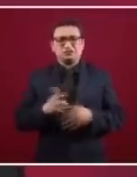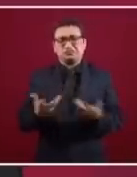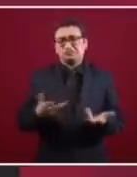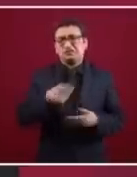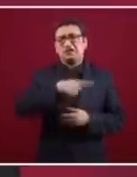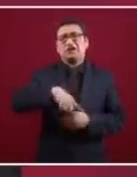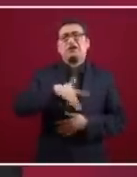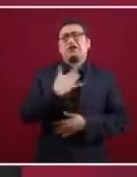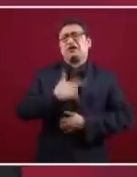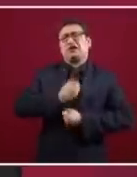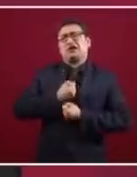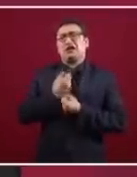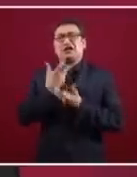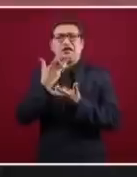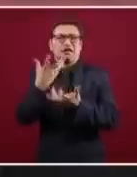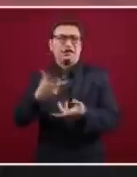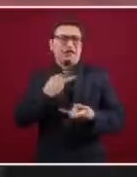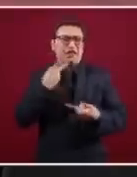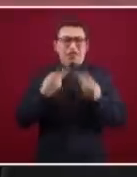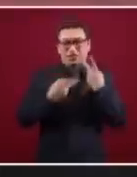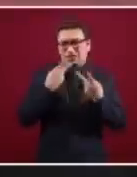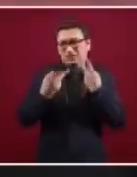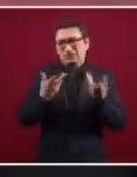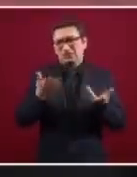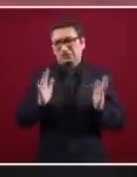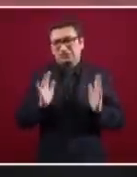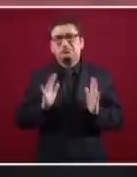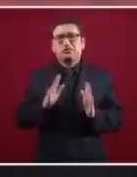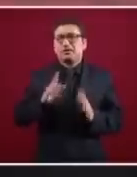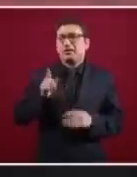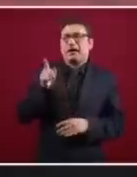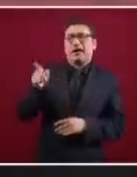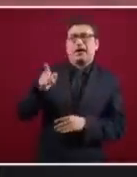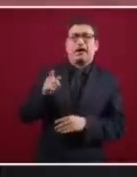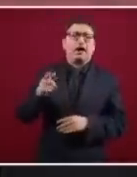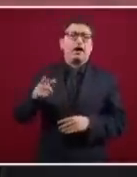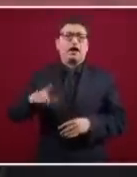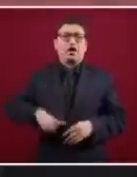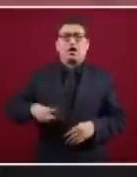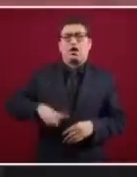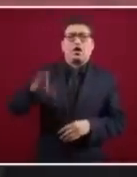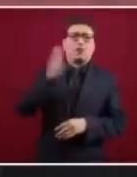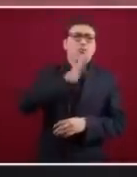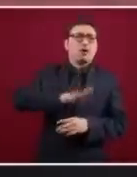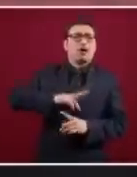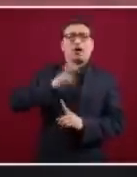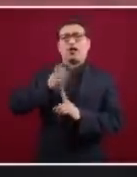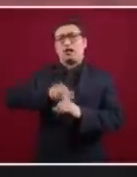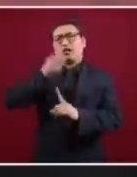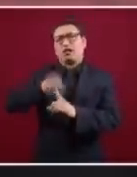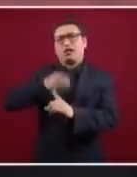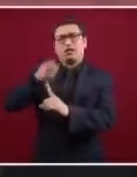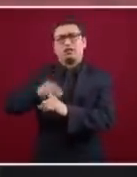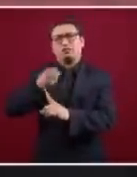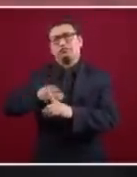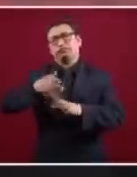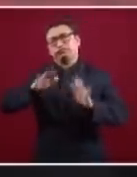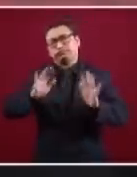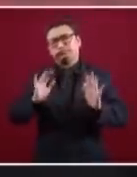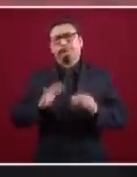expresen no nuestras fallas critiquen es